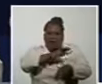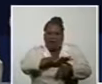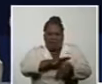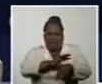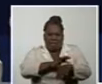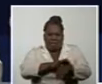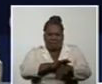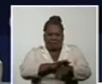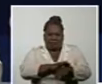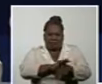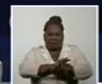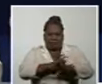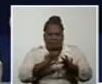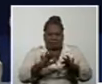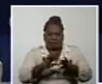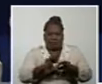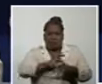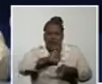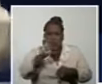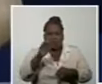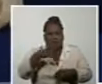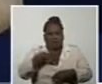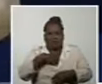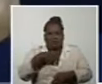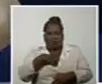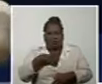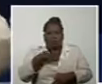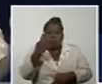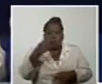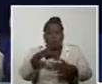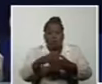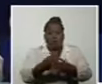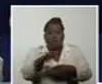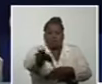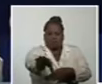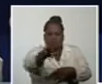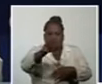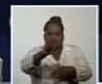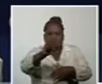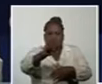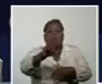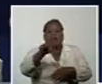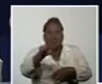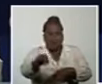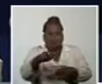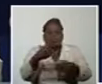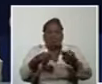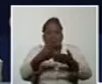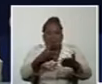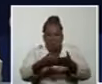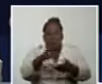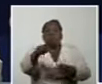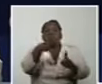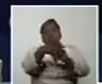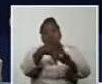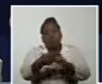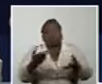tenido síntomas de la enfermedad y sin embargo un día tú lo coges y detectas que es positivo a la